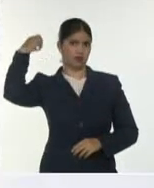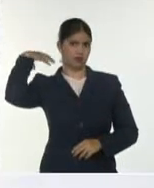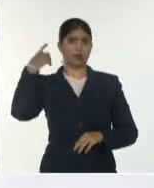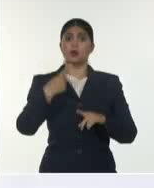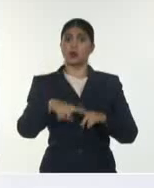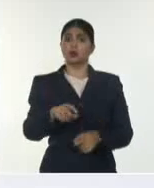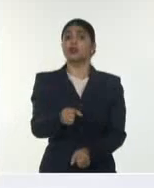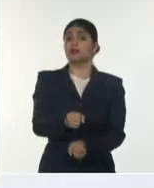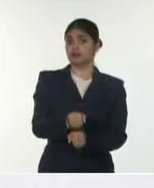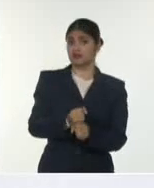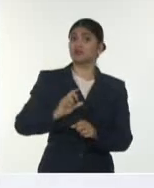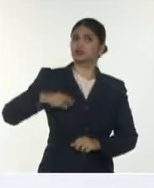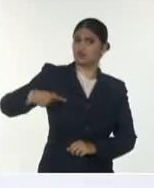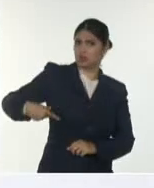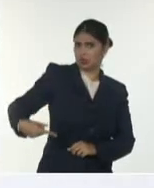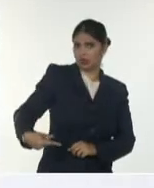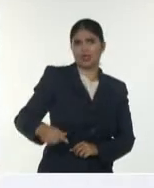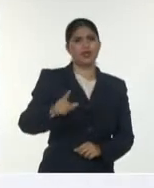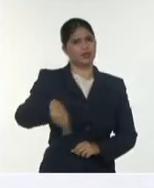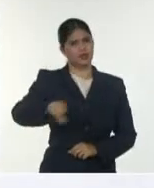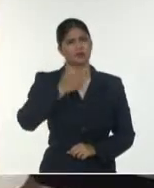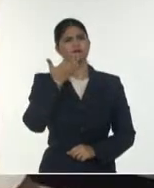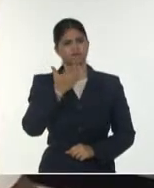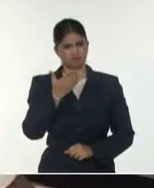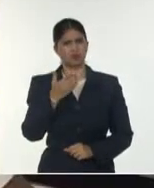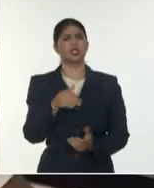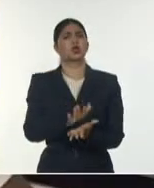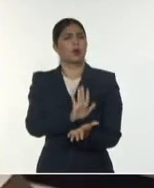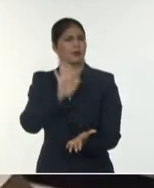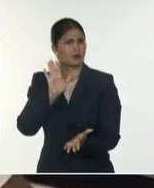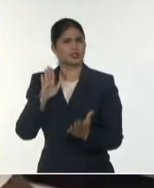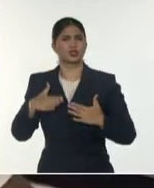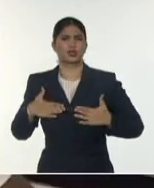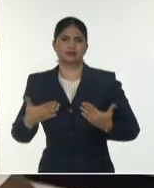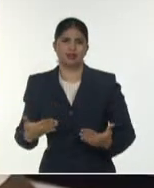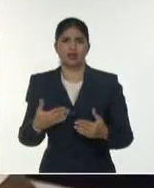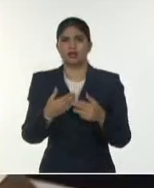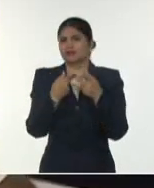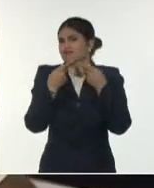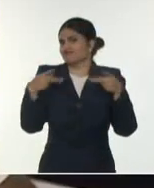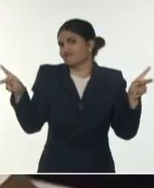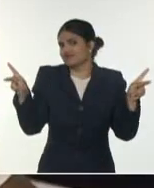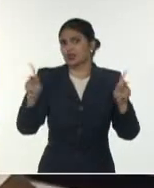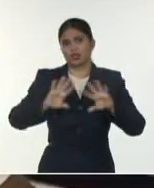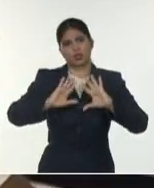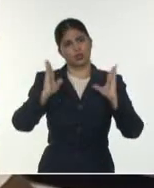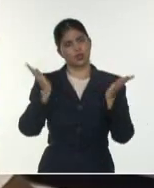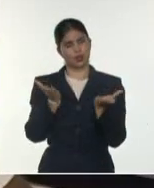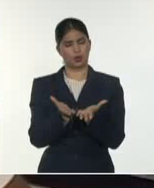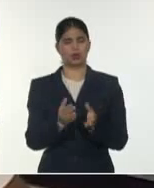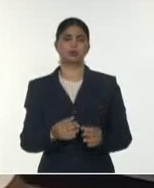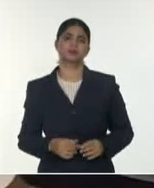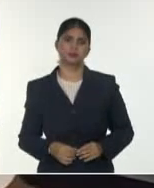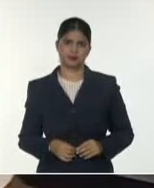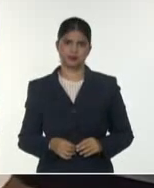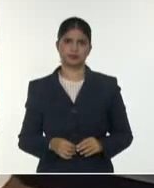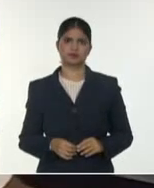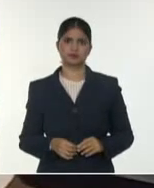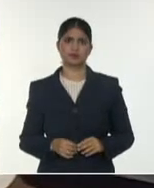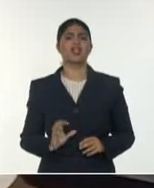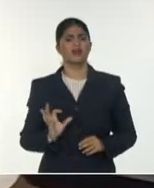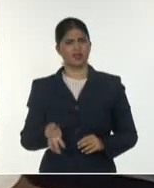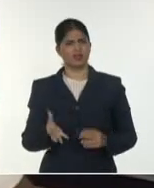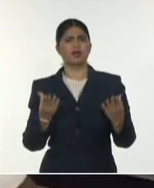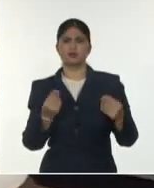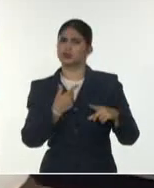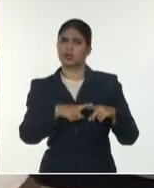labor con toda profesionalidad y compromiso. Independientemente de las carencias en insumos, en medicamentos,